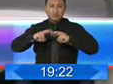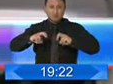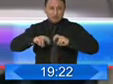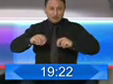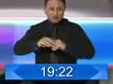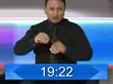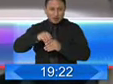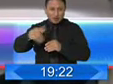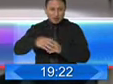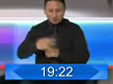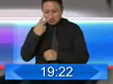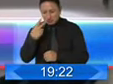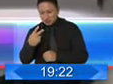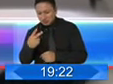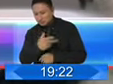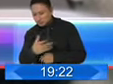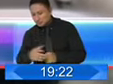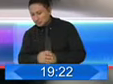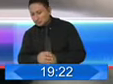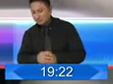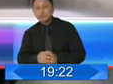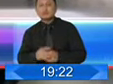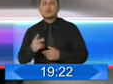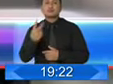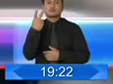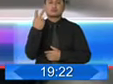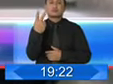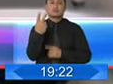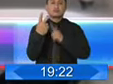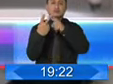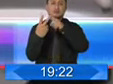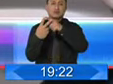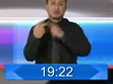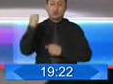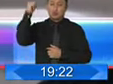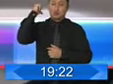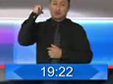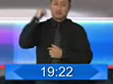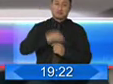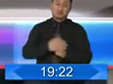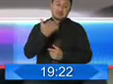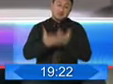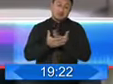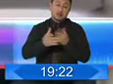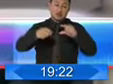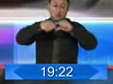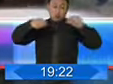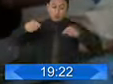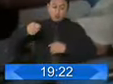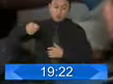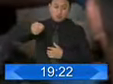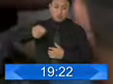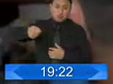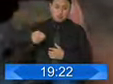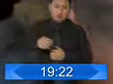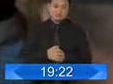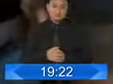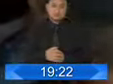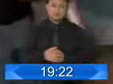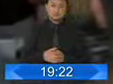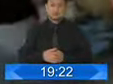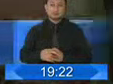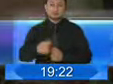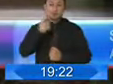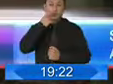pudo observar a simple vista que únicamente tenía dos heridas, posiblemente por arma blanca. Se presume que el adulto